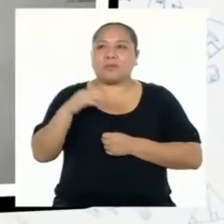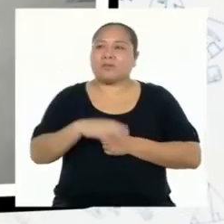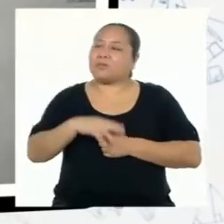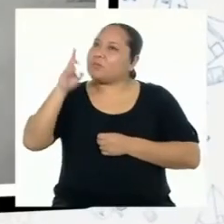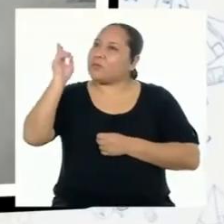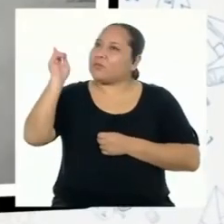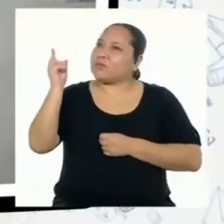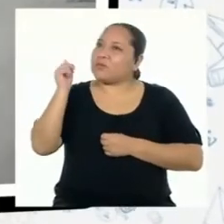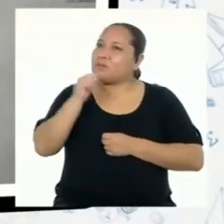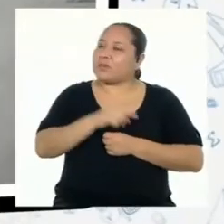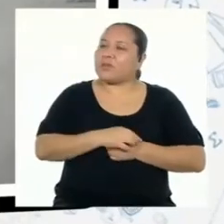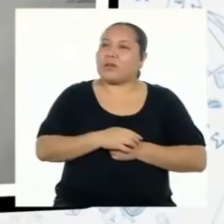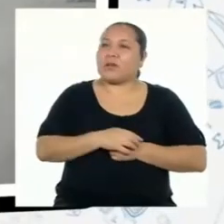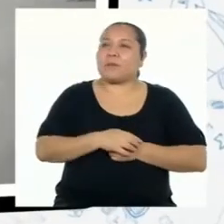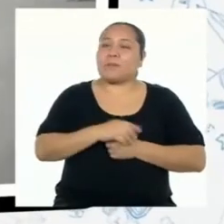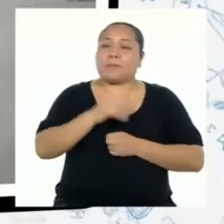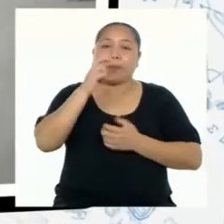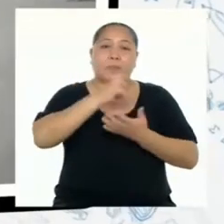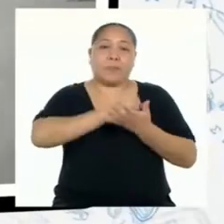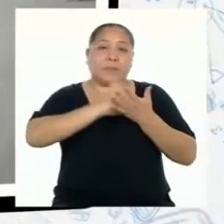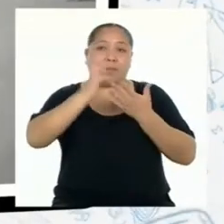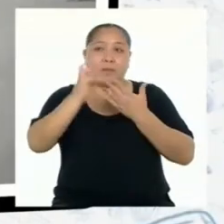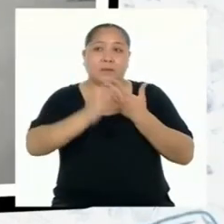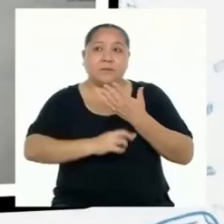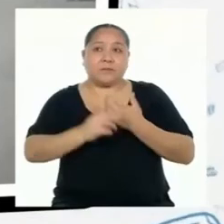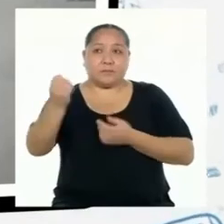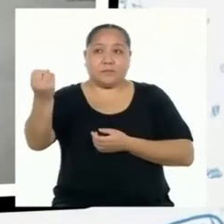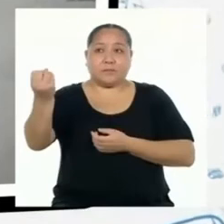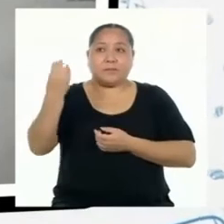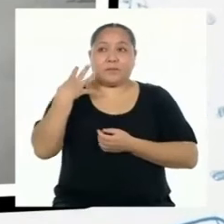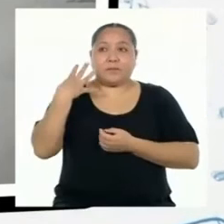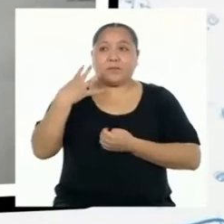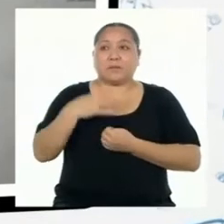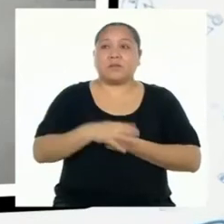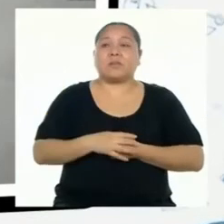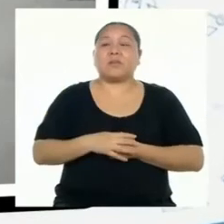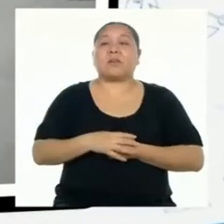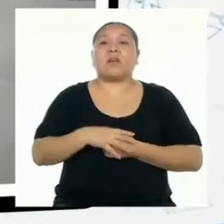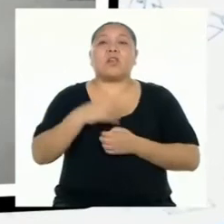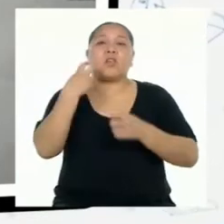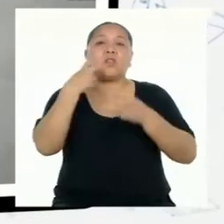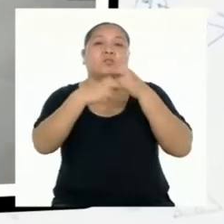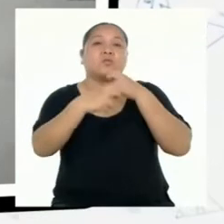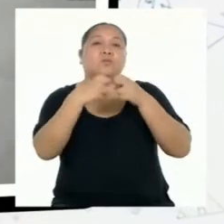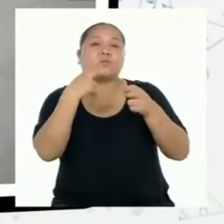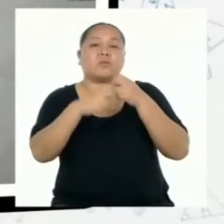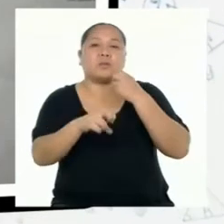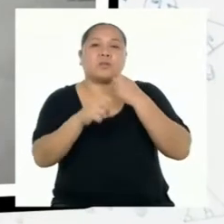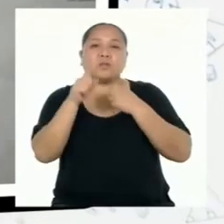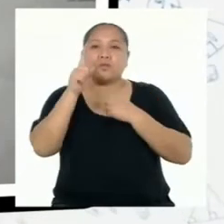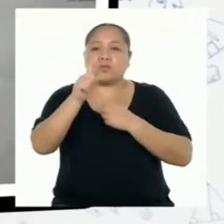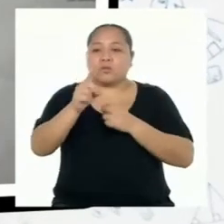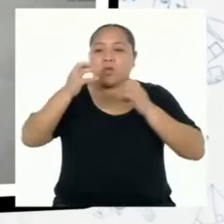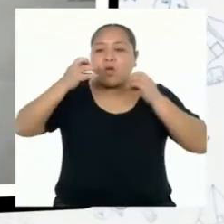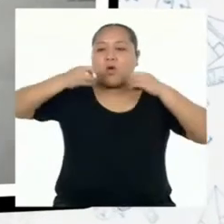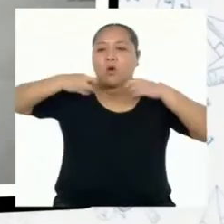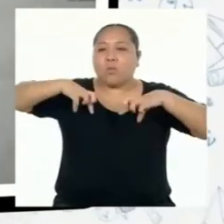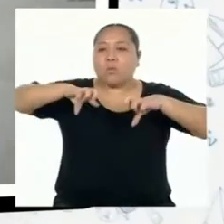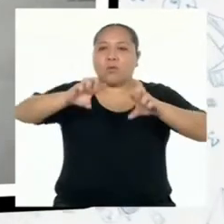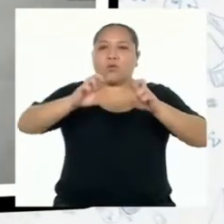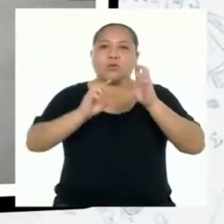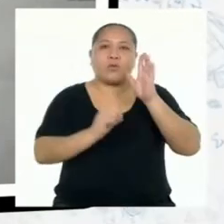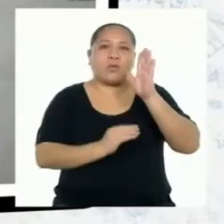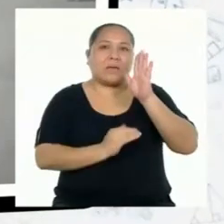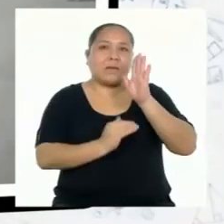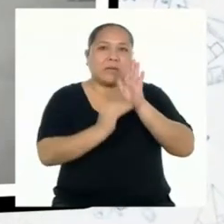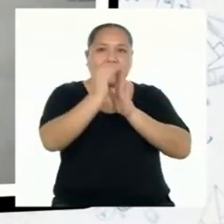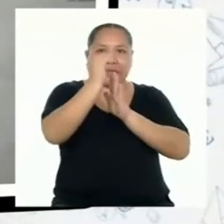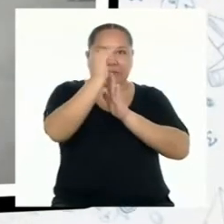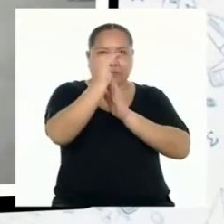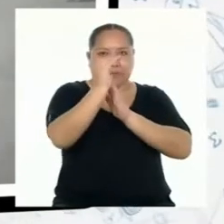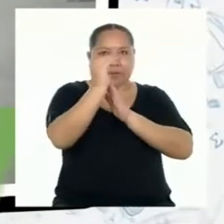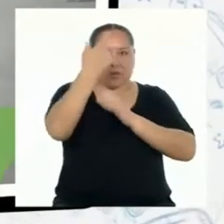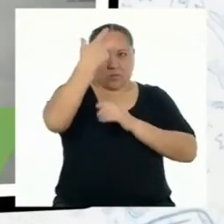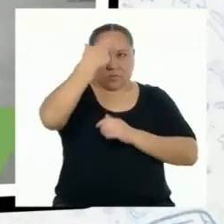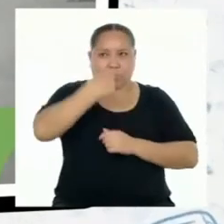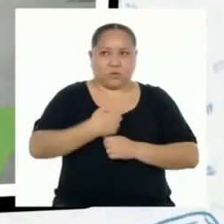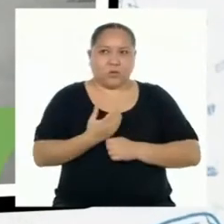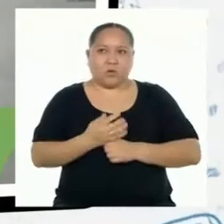Profesora, en el programa nos han dicho que los conflictos son una oportunidad de crecimiento